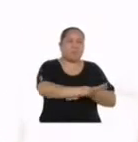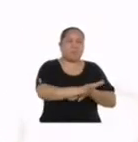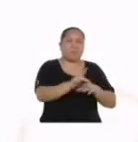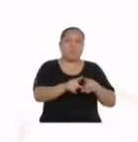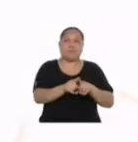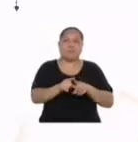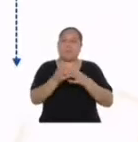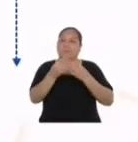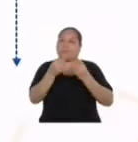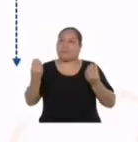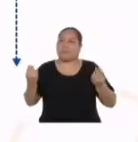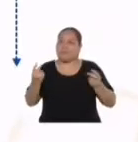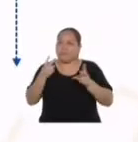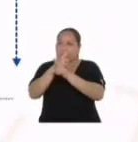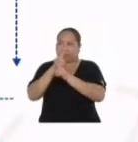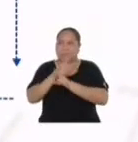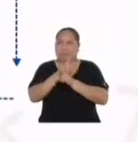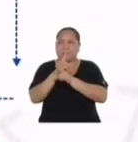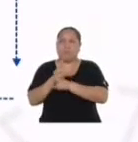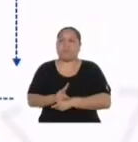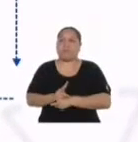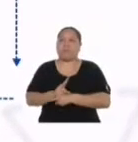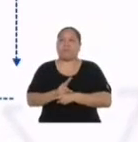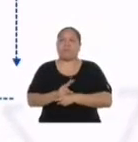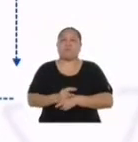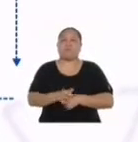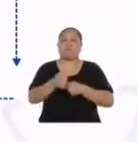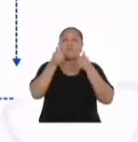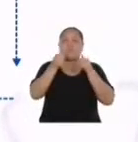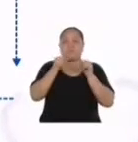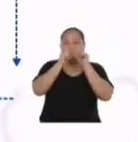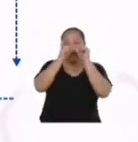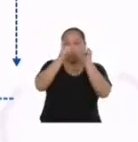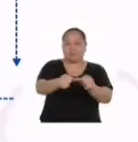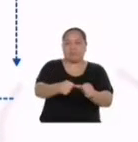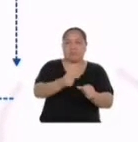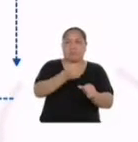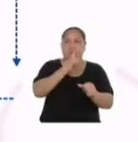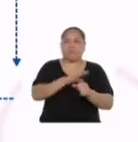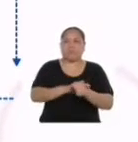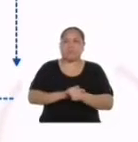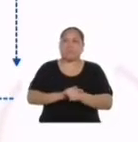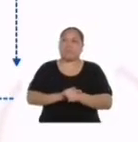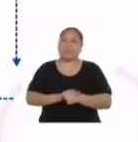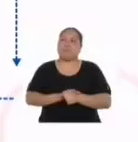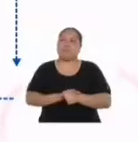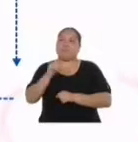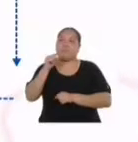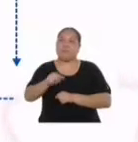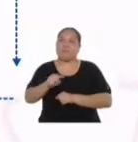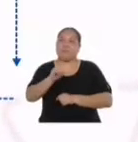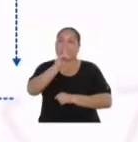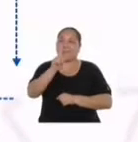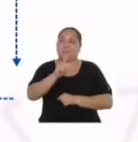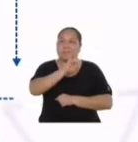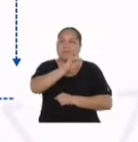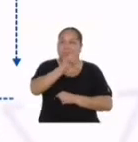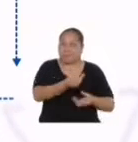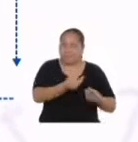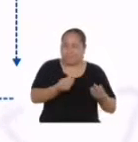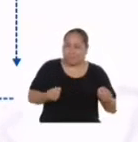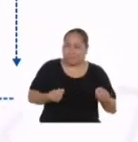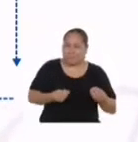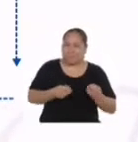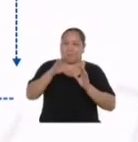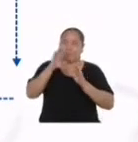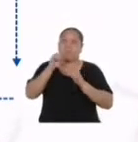a mayores acciones de conservación habrá mayor sostenibilidad y si hay menos uso irracional del recurso